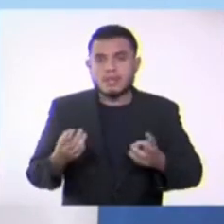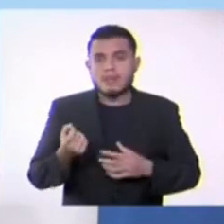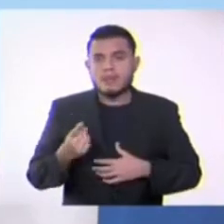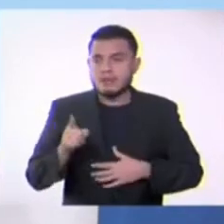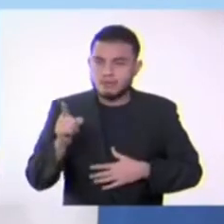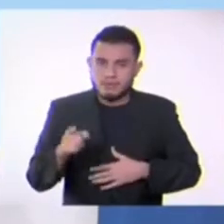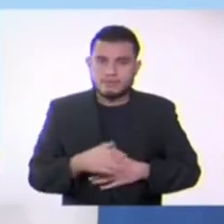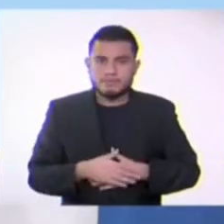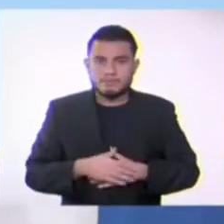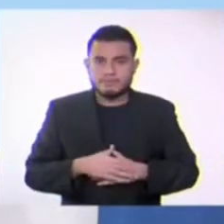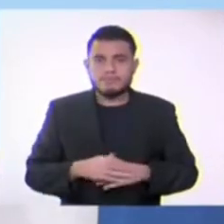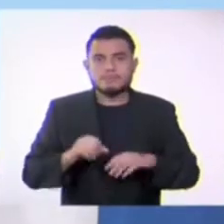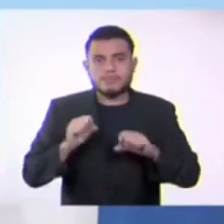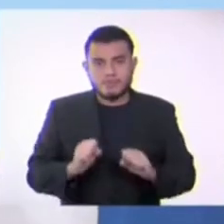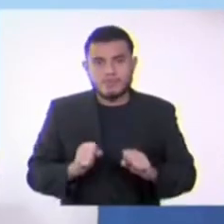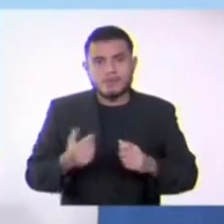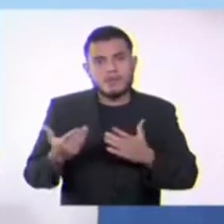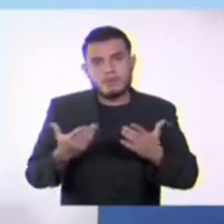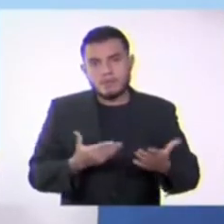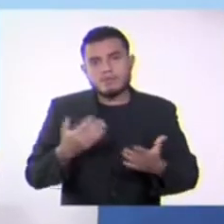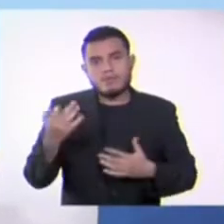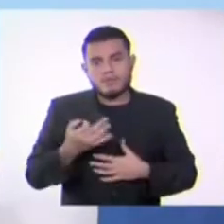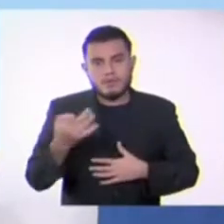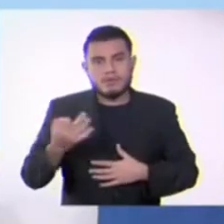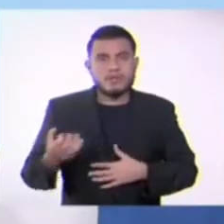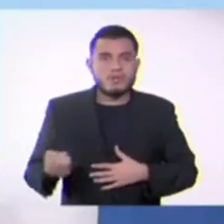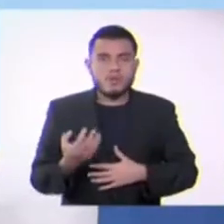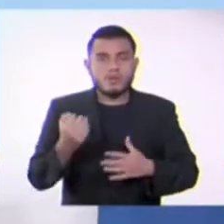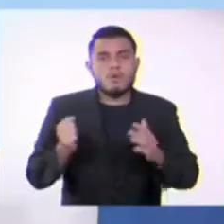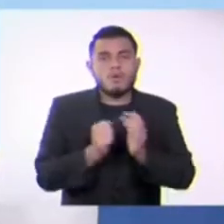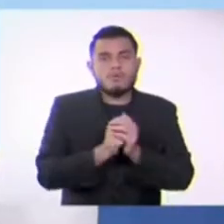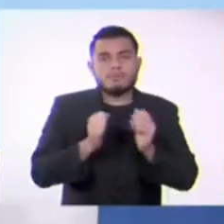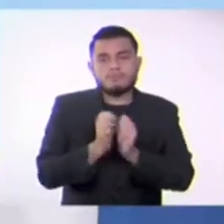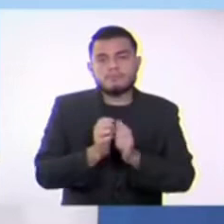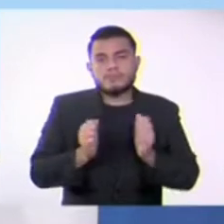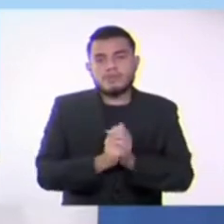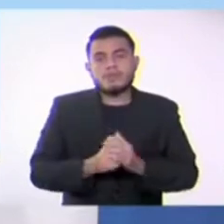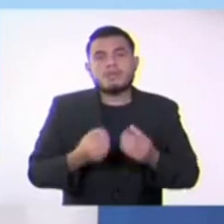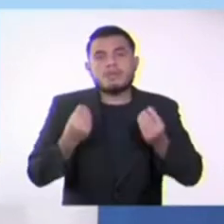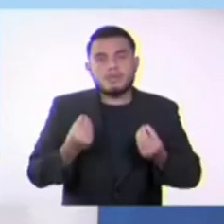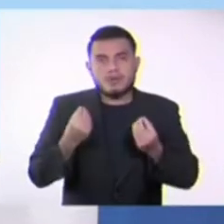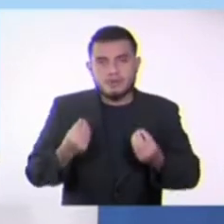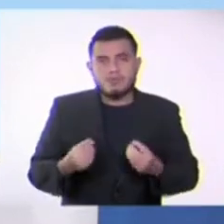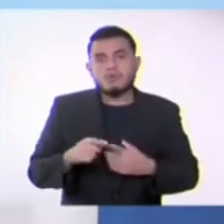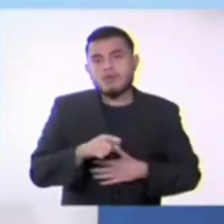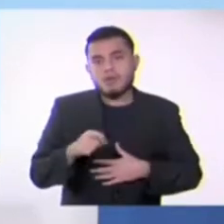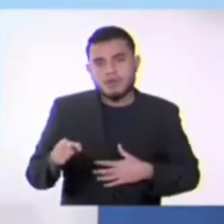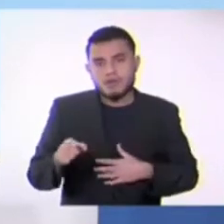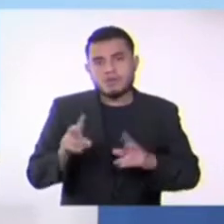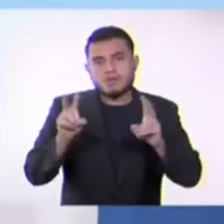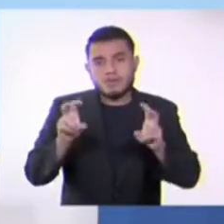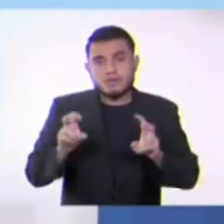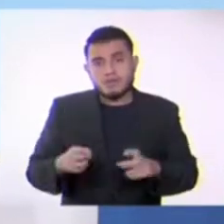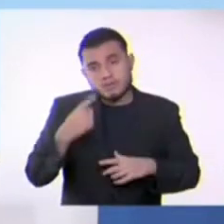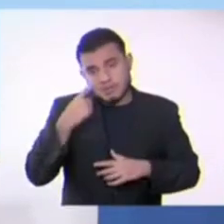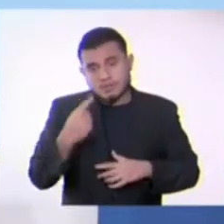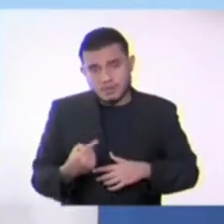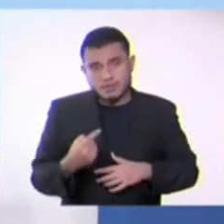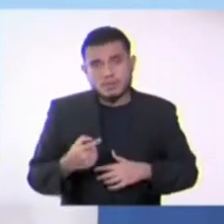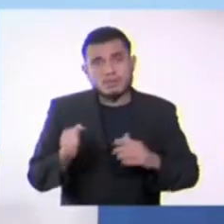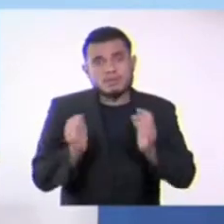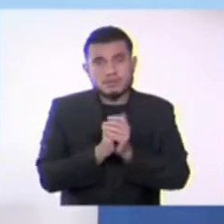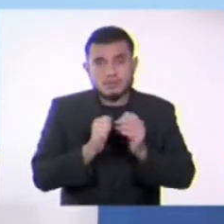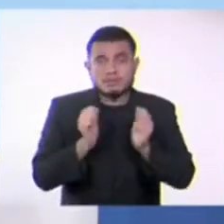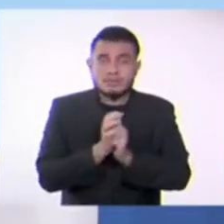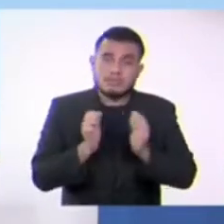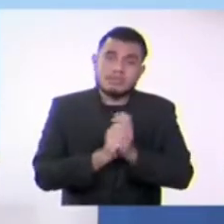nos puede ayudar con esa parte de nuevos conflictos y de cómo esos factores se ven reflejados en los conflictos posterior a la